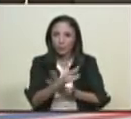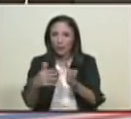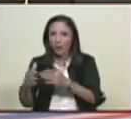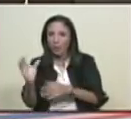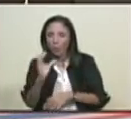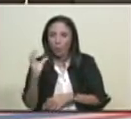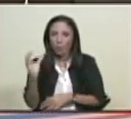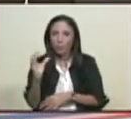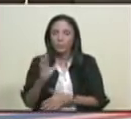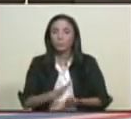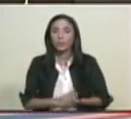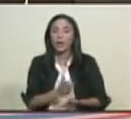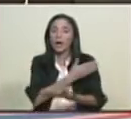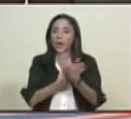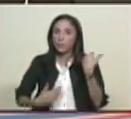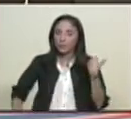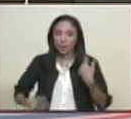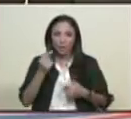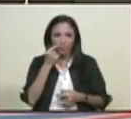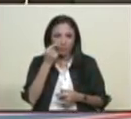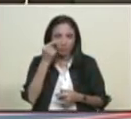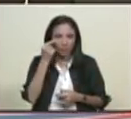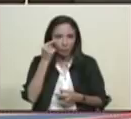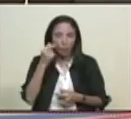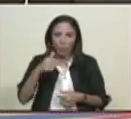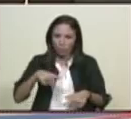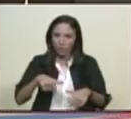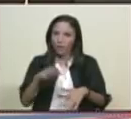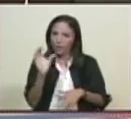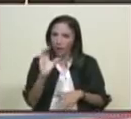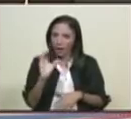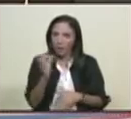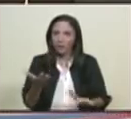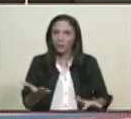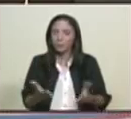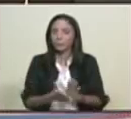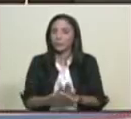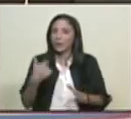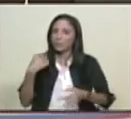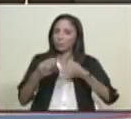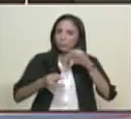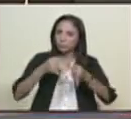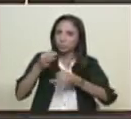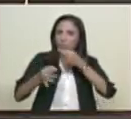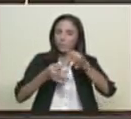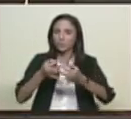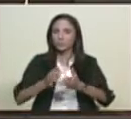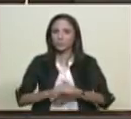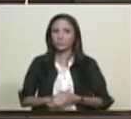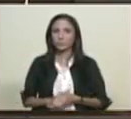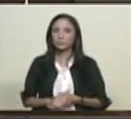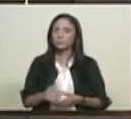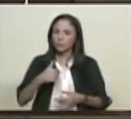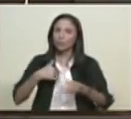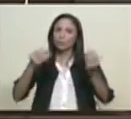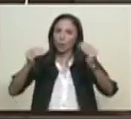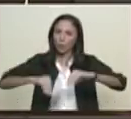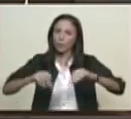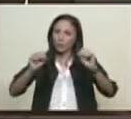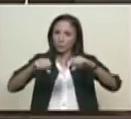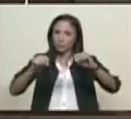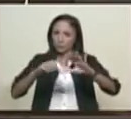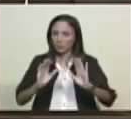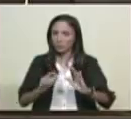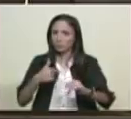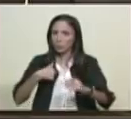Presidente Juan Manuel Santos, yo desde aquí, desde Caracas, Venezuela, desde el inicio de este año judicial, estoy de acuerdo con las decisiones que usted